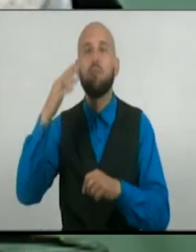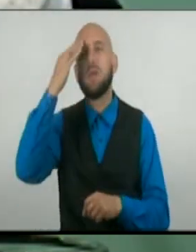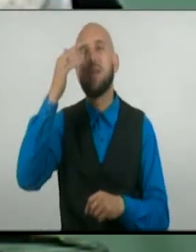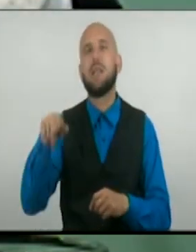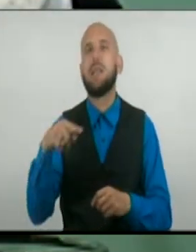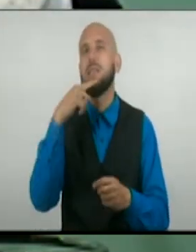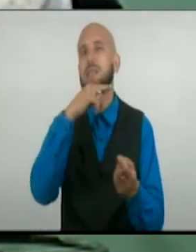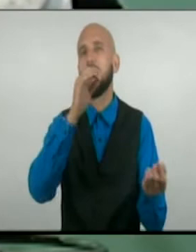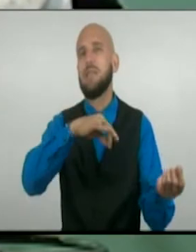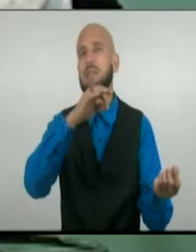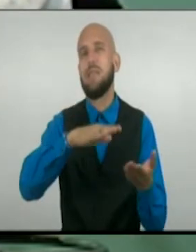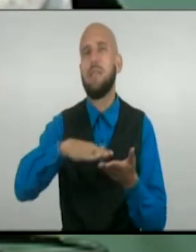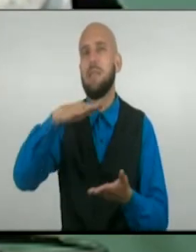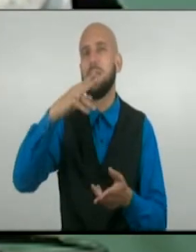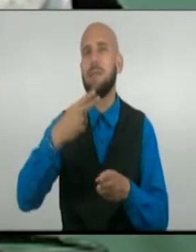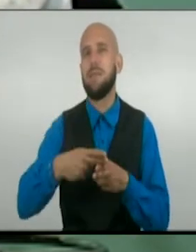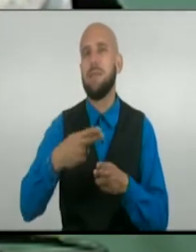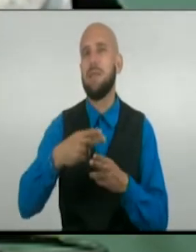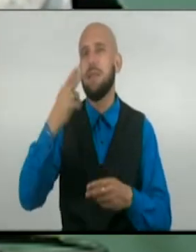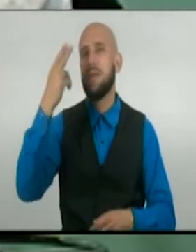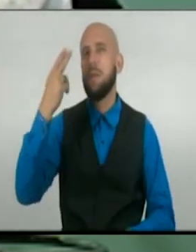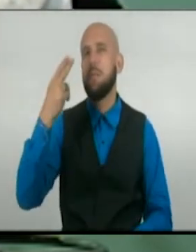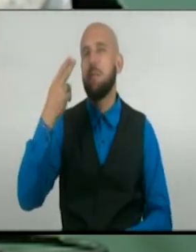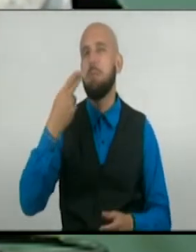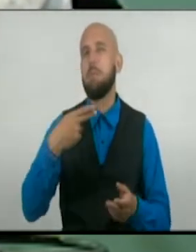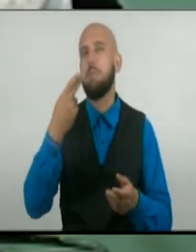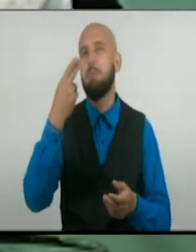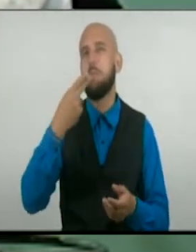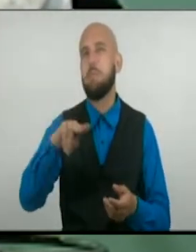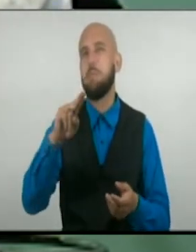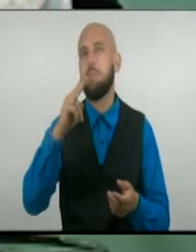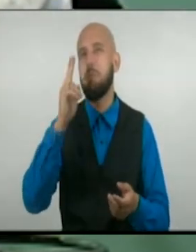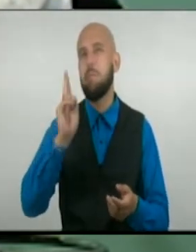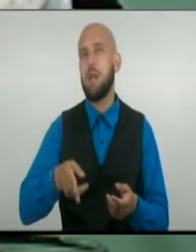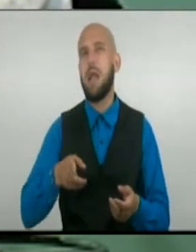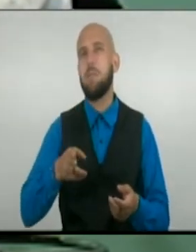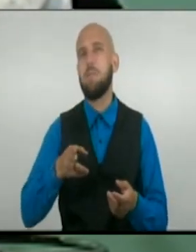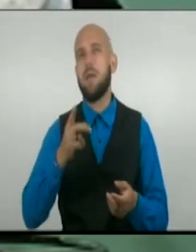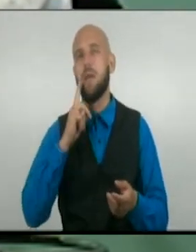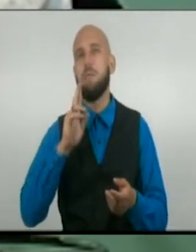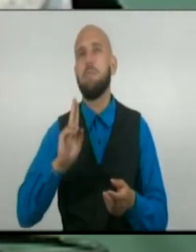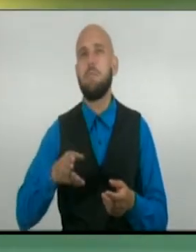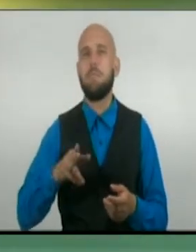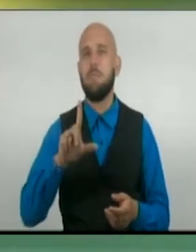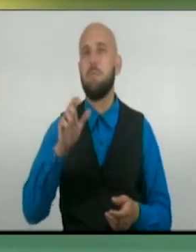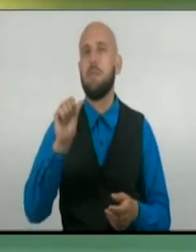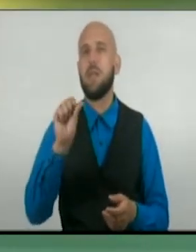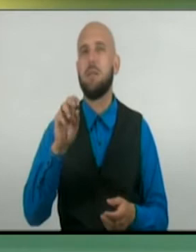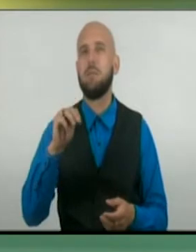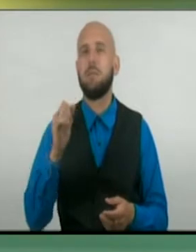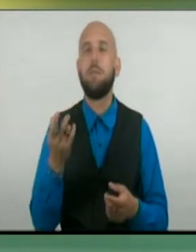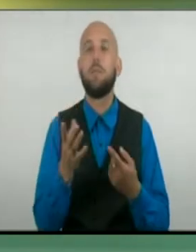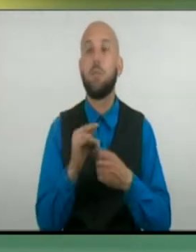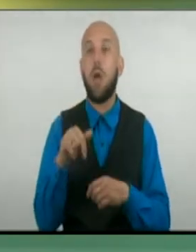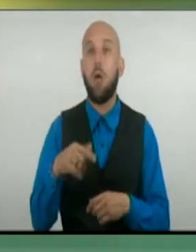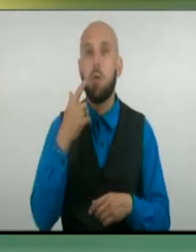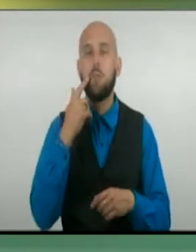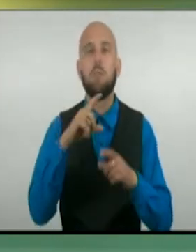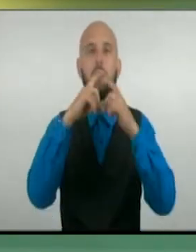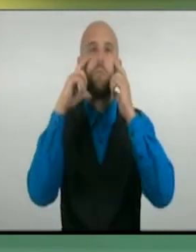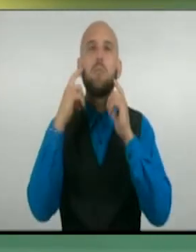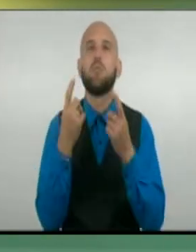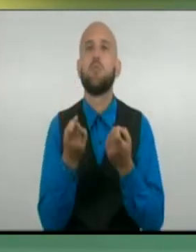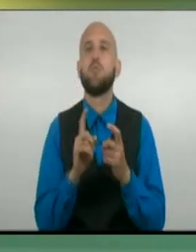necesario por eso nosotros a ver también tenemos la satisfacción que hoy no tenemos que usar nasobuco y que esa